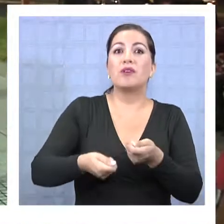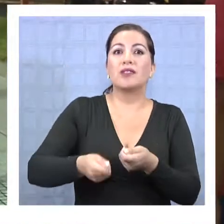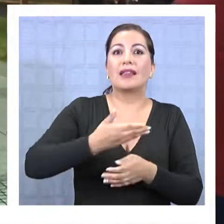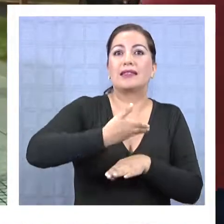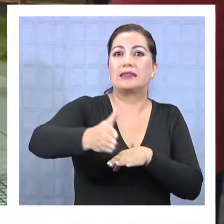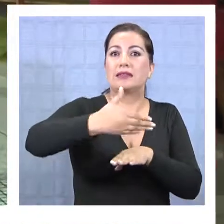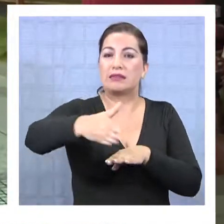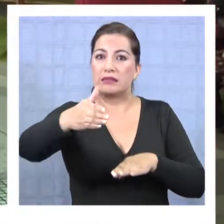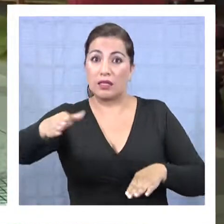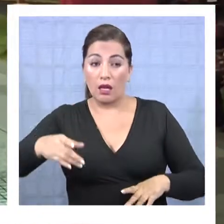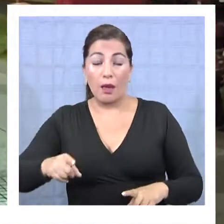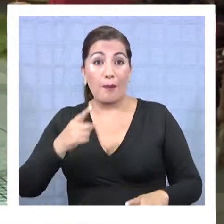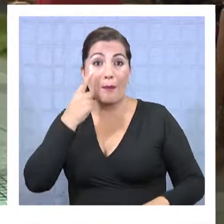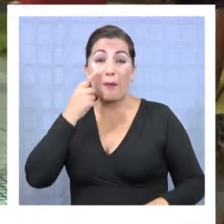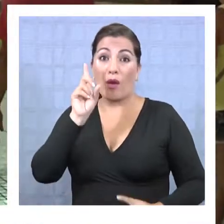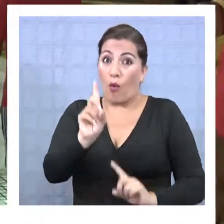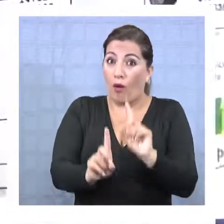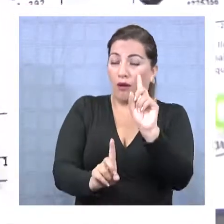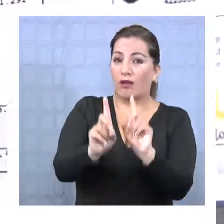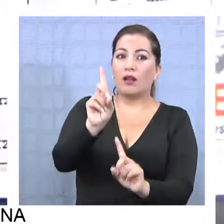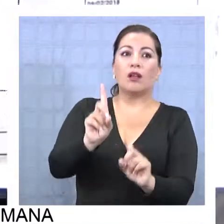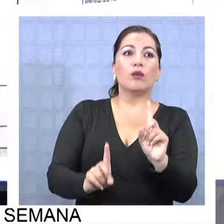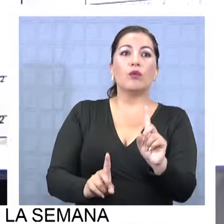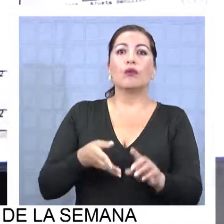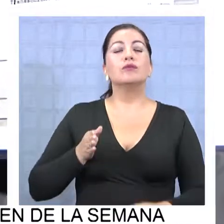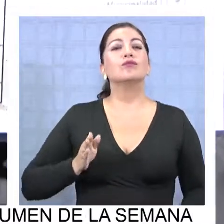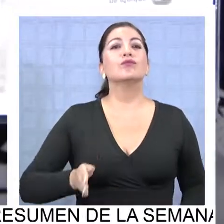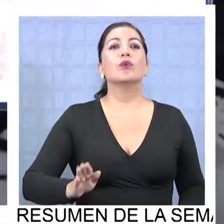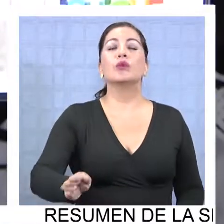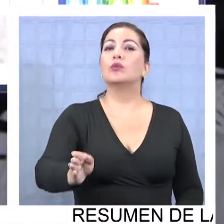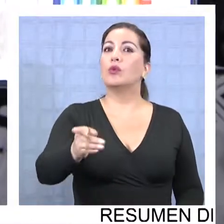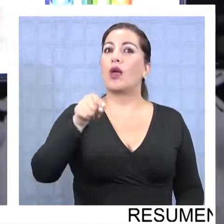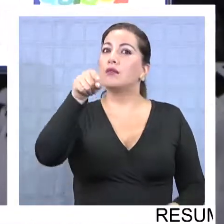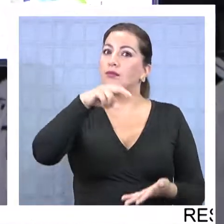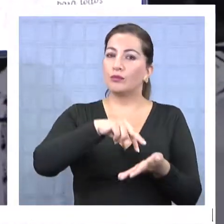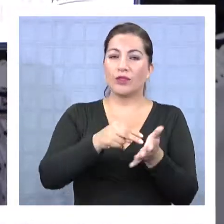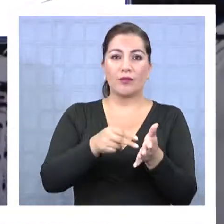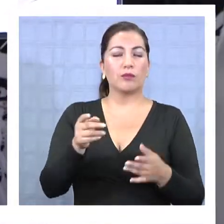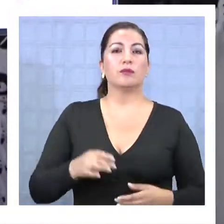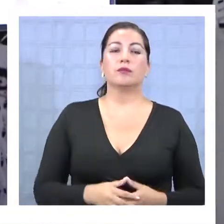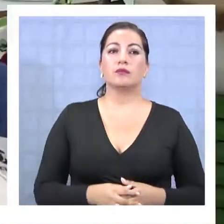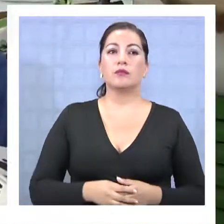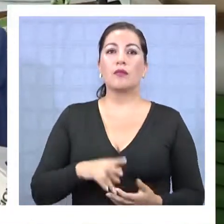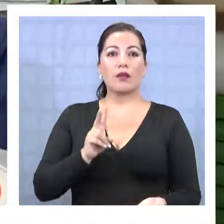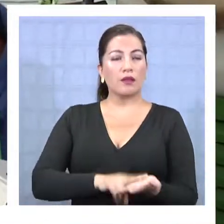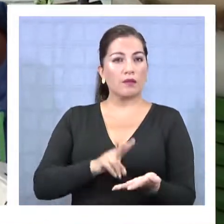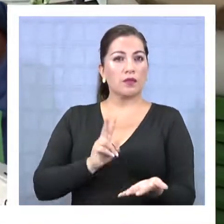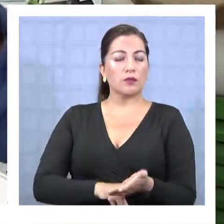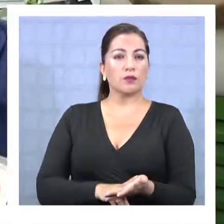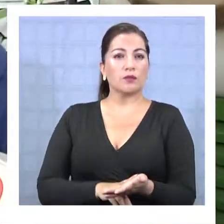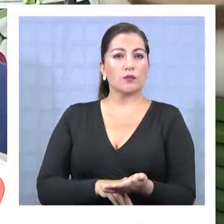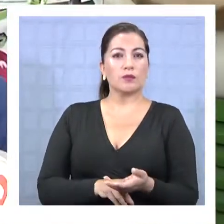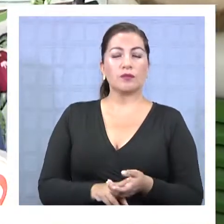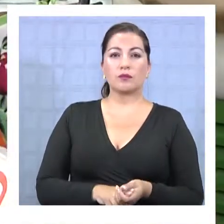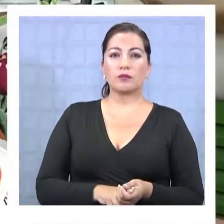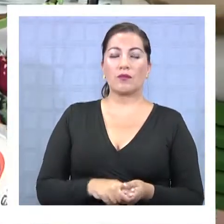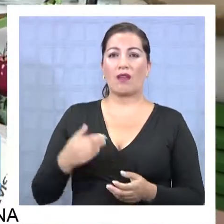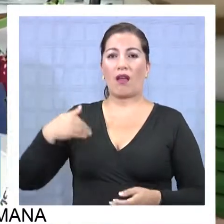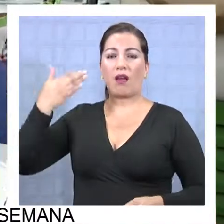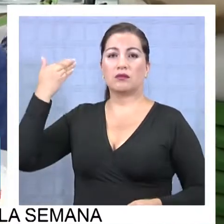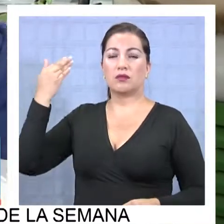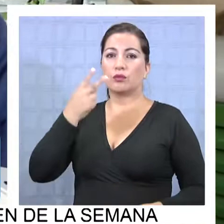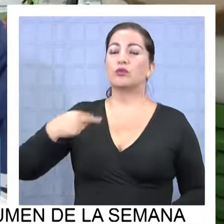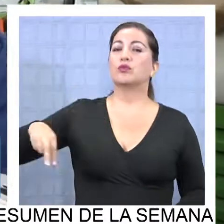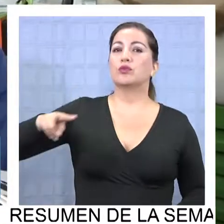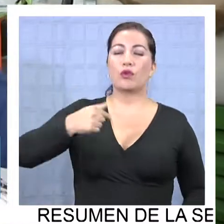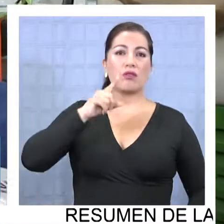ambulantes. Sin embargo, para algunos sigue siendo un problema. La verdad, las cosas, en un principio,